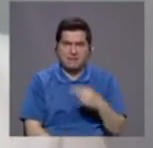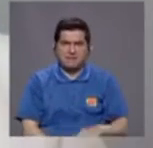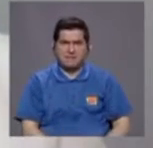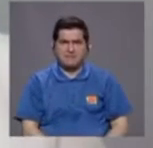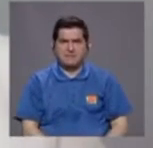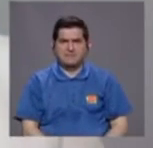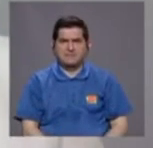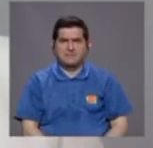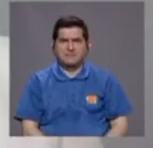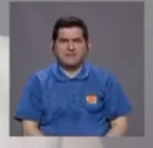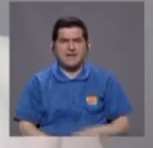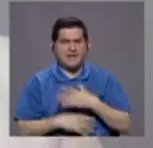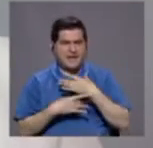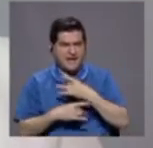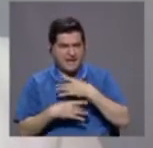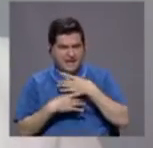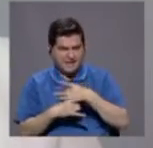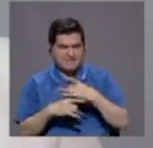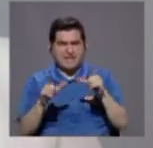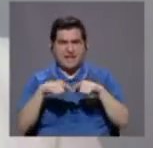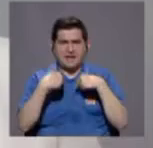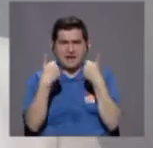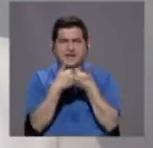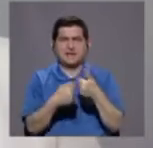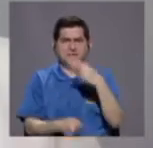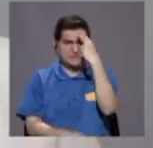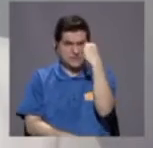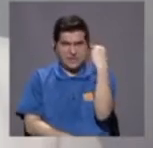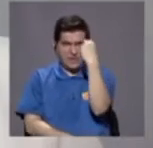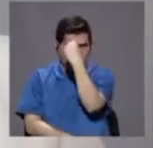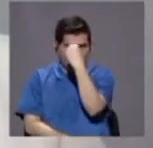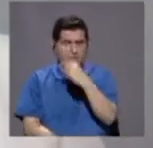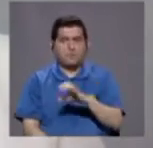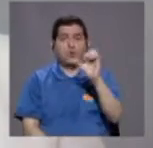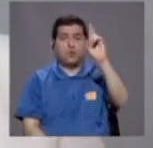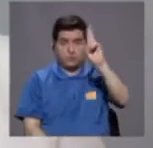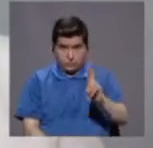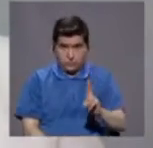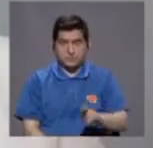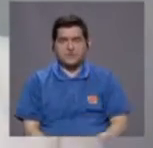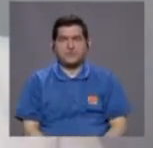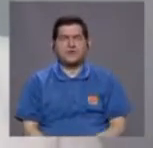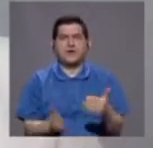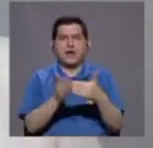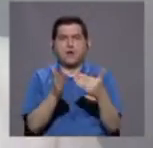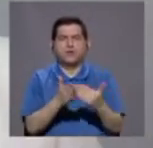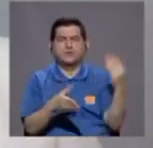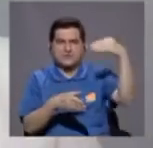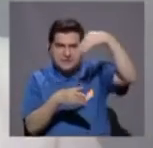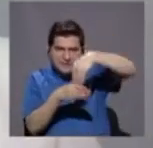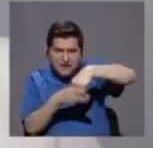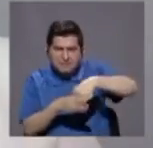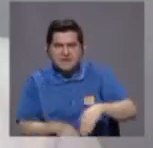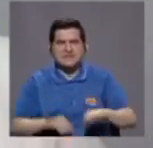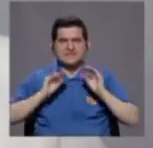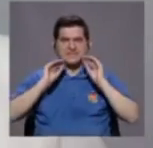existía, digamos, un interés dentro de los grupos católicos en Costa Rica en reintroducir la enseñanza religiosa